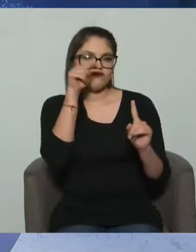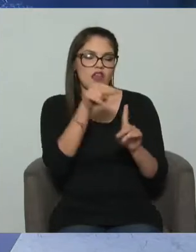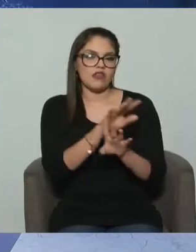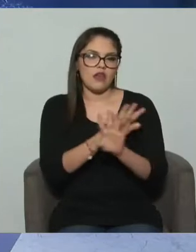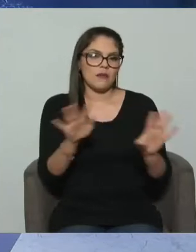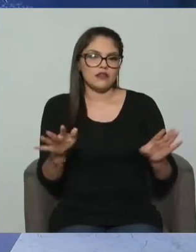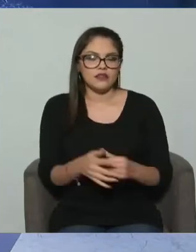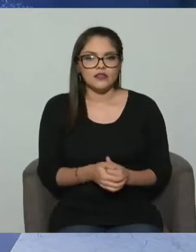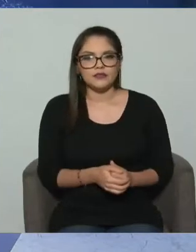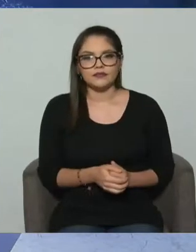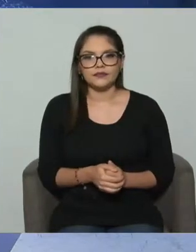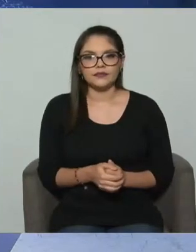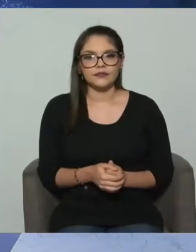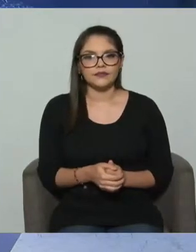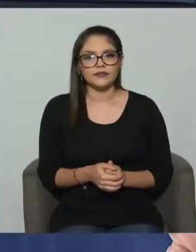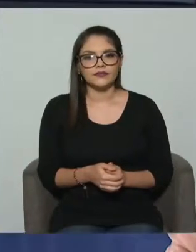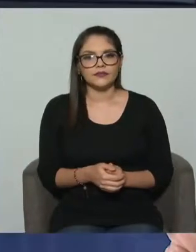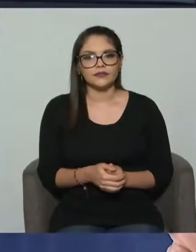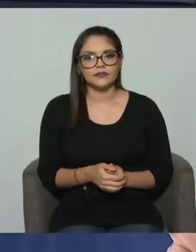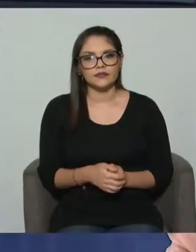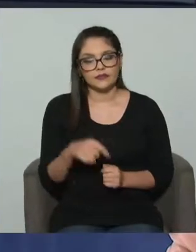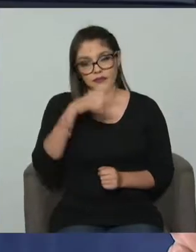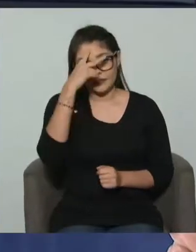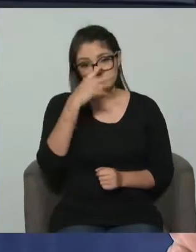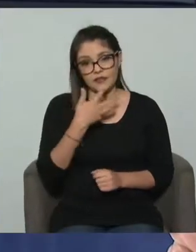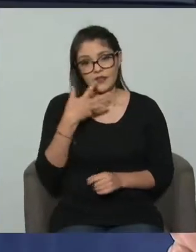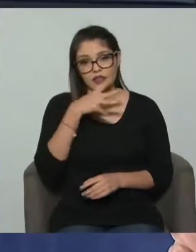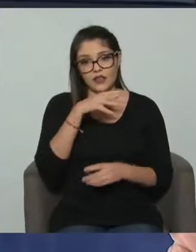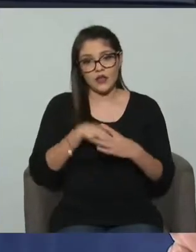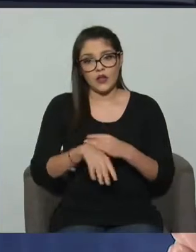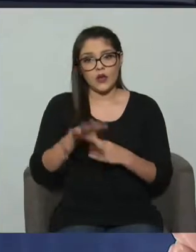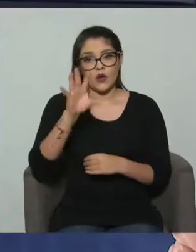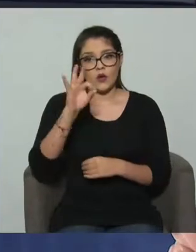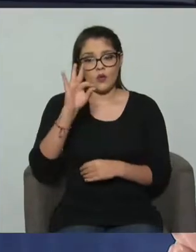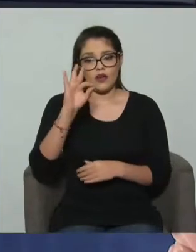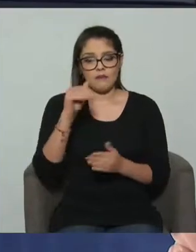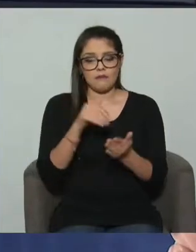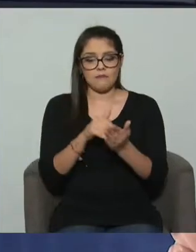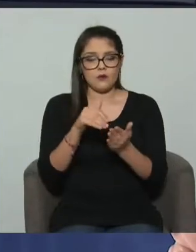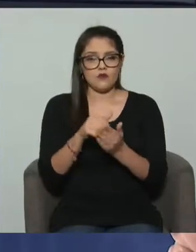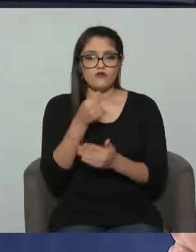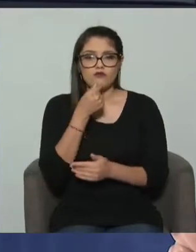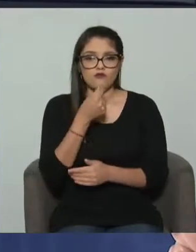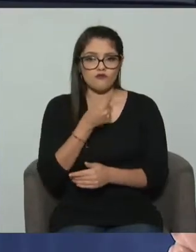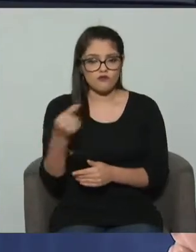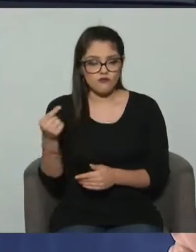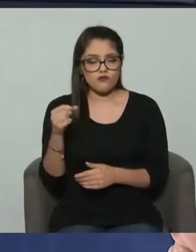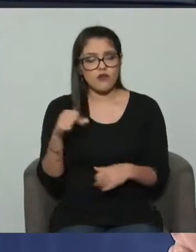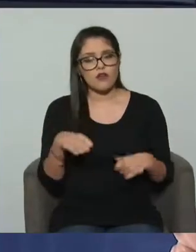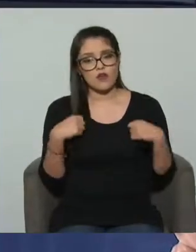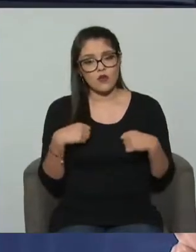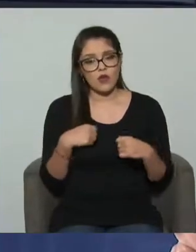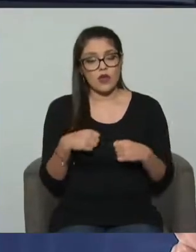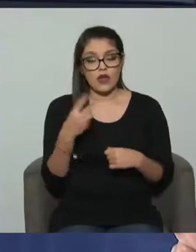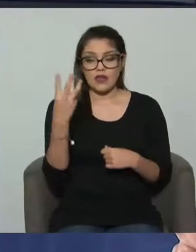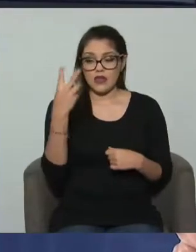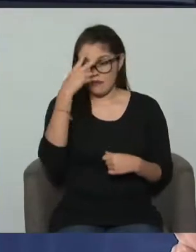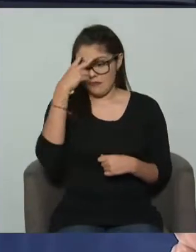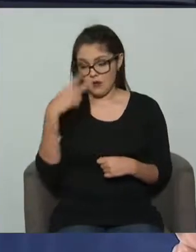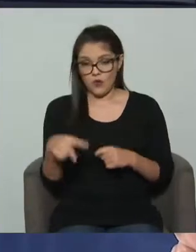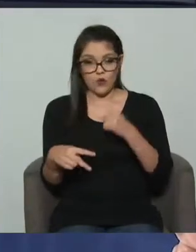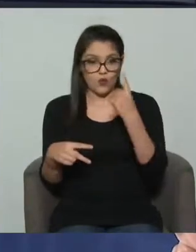Nosotros tenemos primero que pensar que en México tenemos 40 millones de niñas, niños y adolescentes, es decir, 1 de cada 3 mexicanos